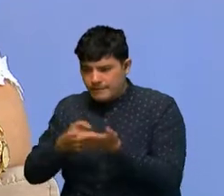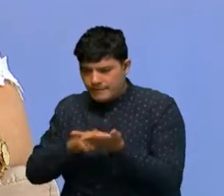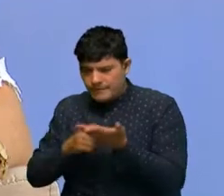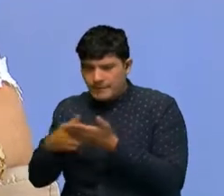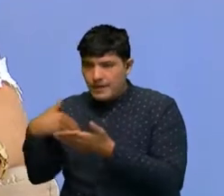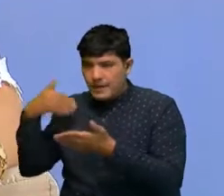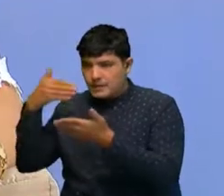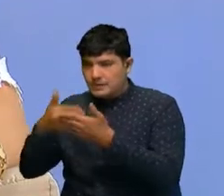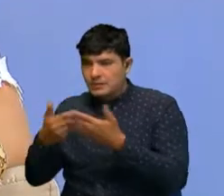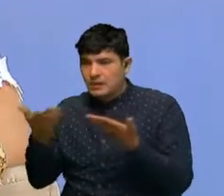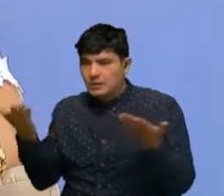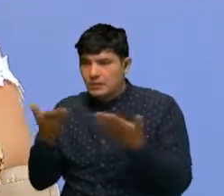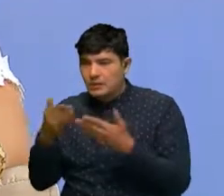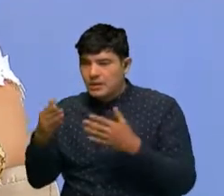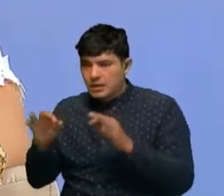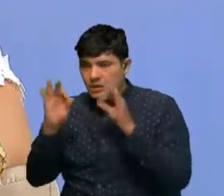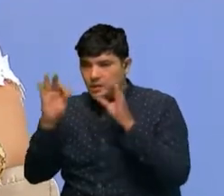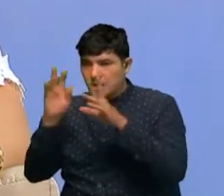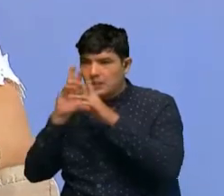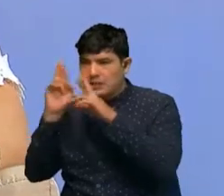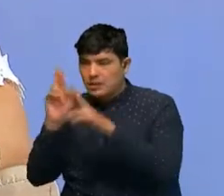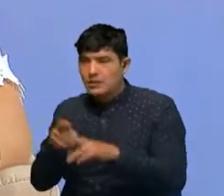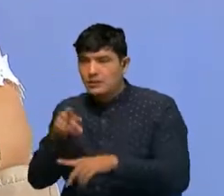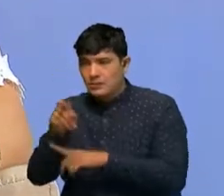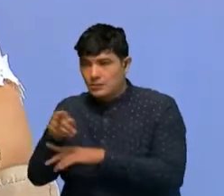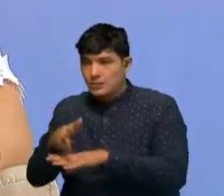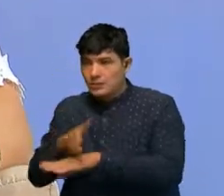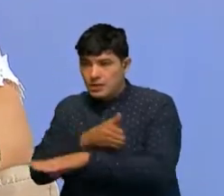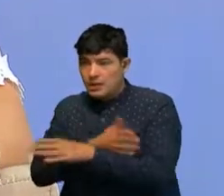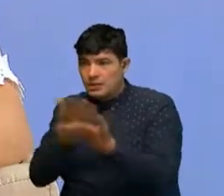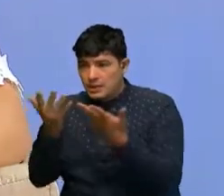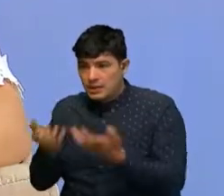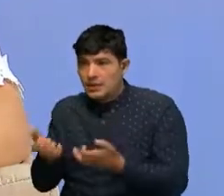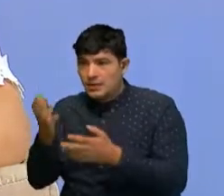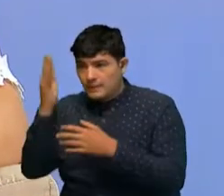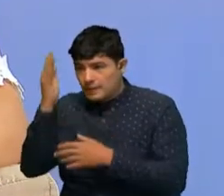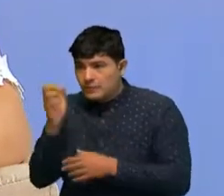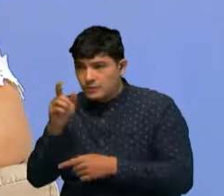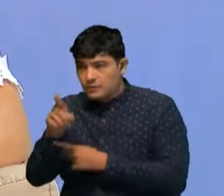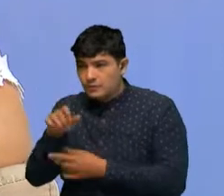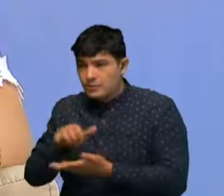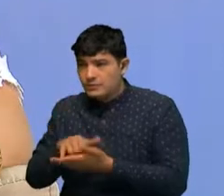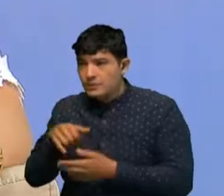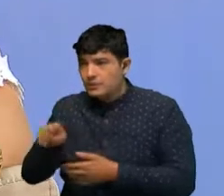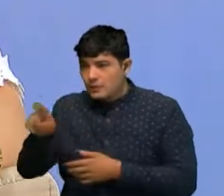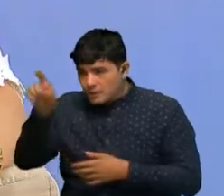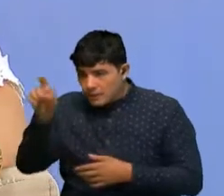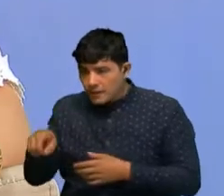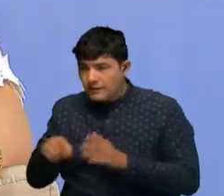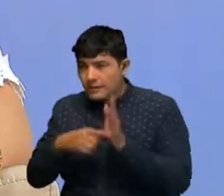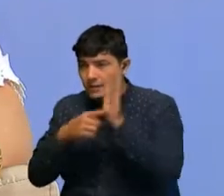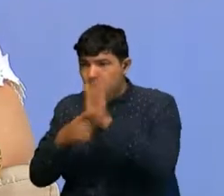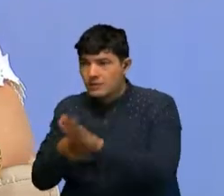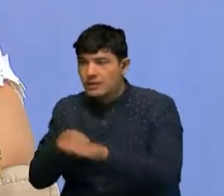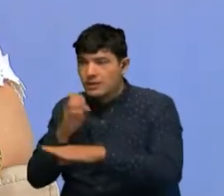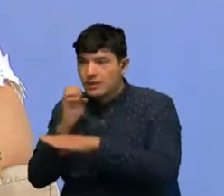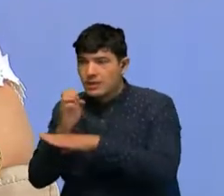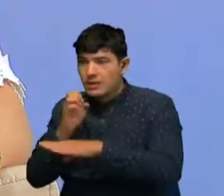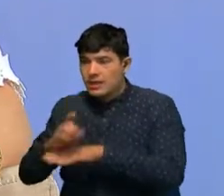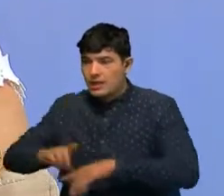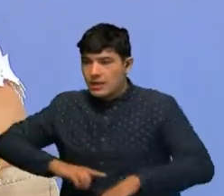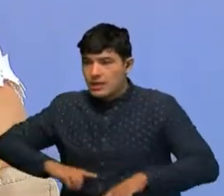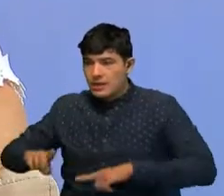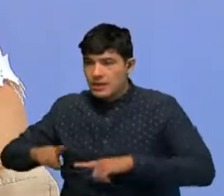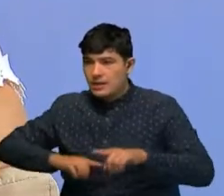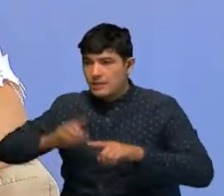le cubre y cuánto es el porcentaje. Usted inicialmente, si quiere pensionarse por invalidez, tiene que demostrarle a la entidad administradora de